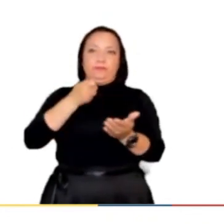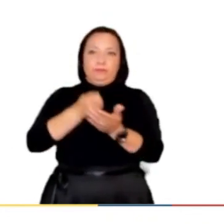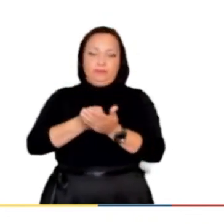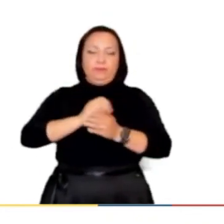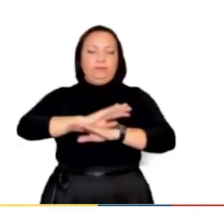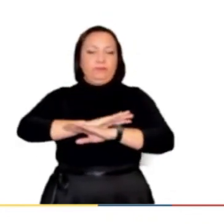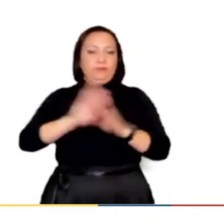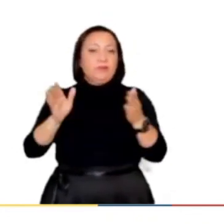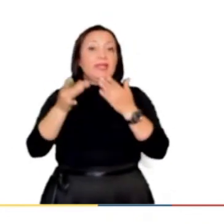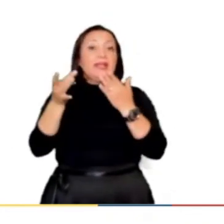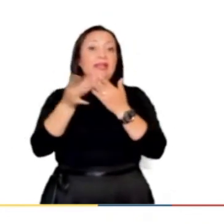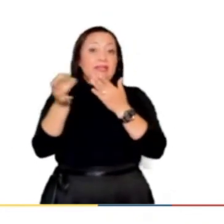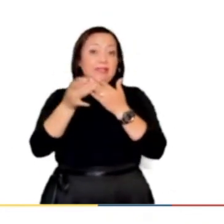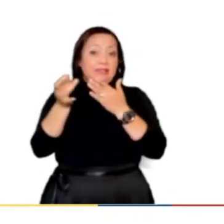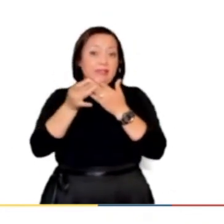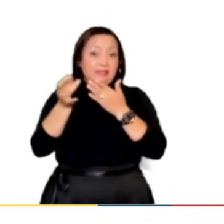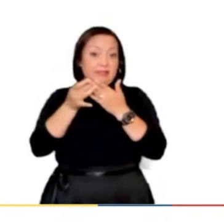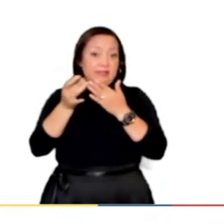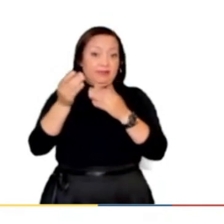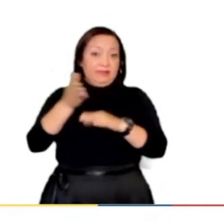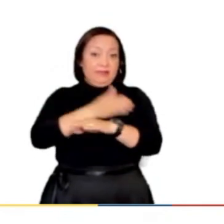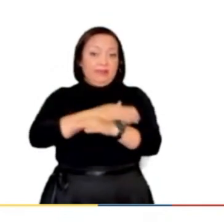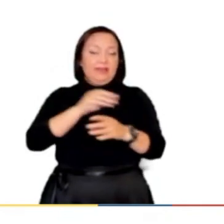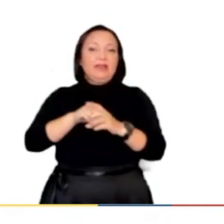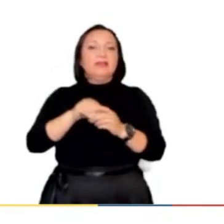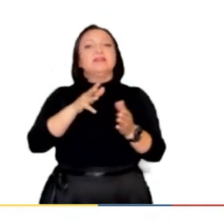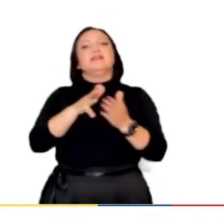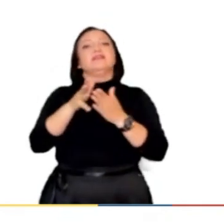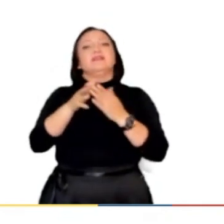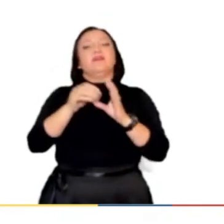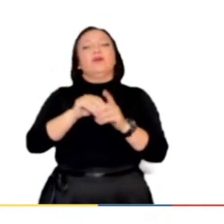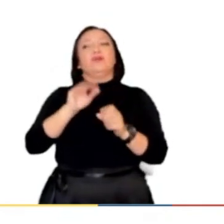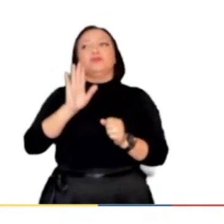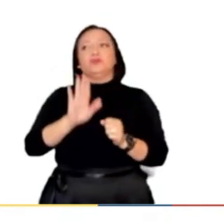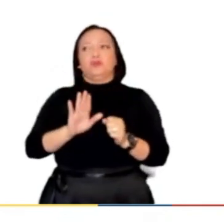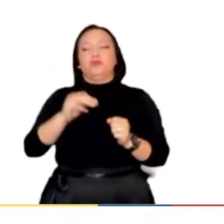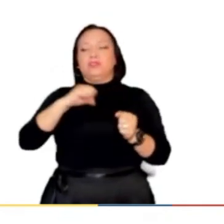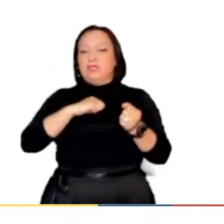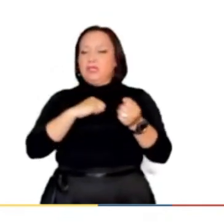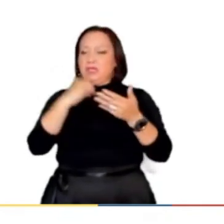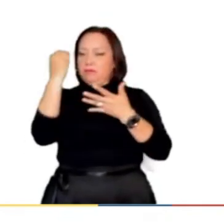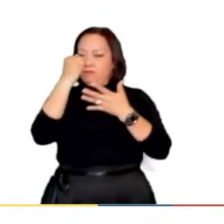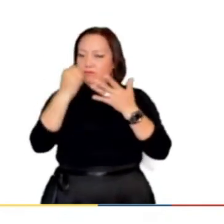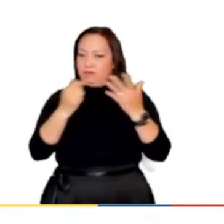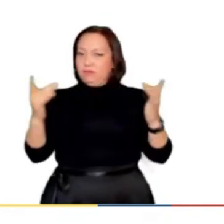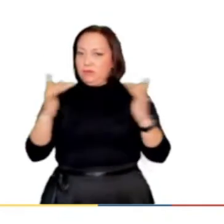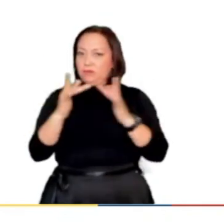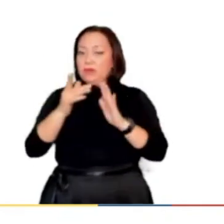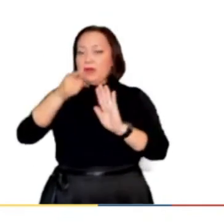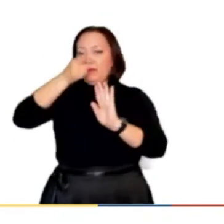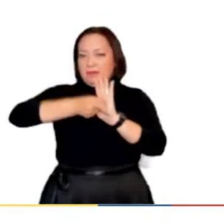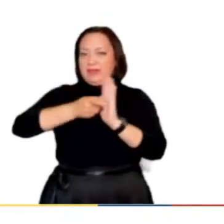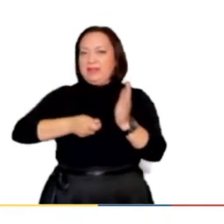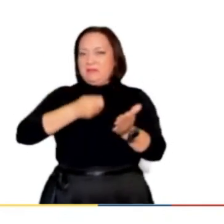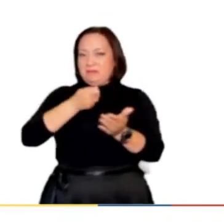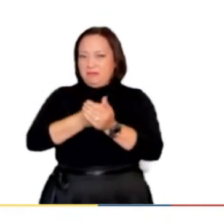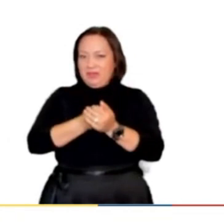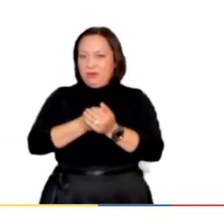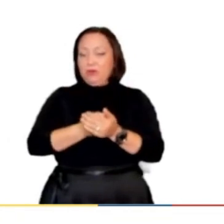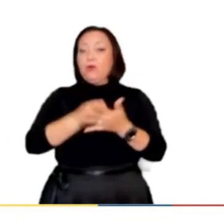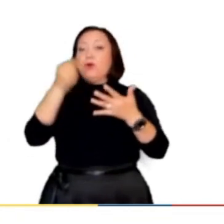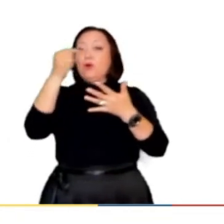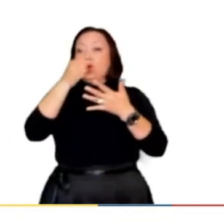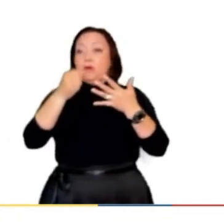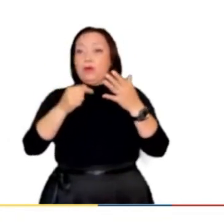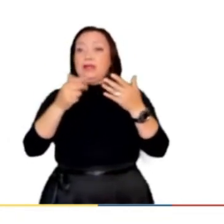las divisas con el aviso, cuando hay los requisitos de las órdenes de pago dentro del requisito del sistema de LADI,